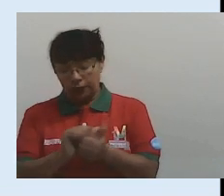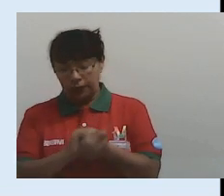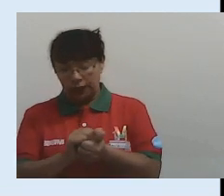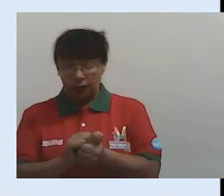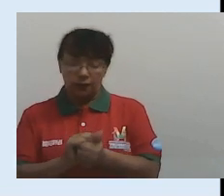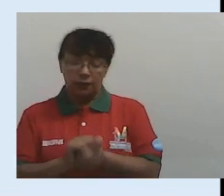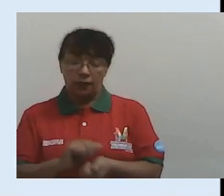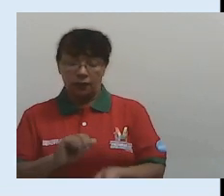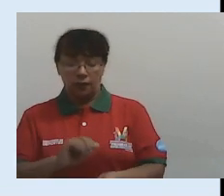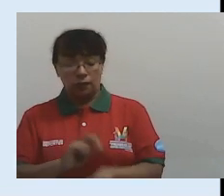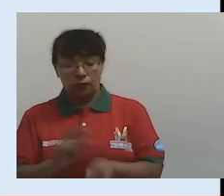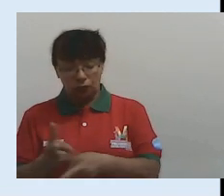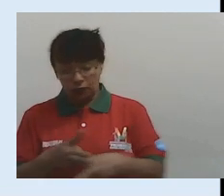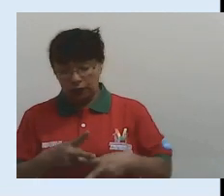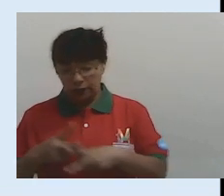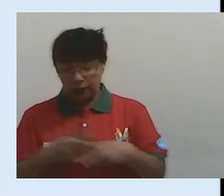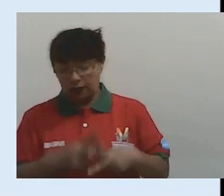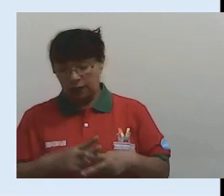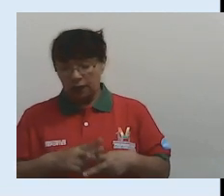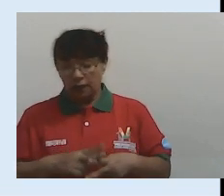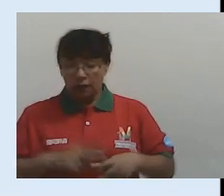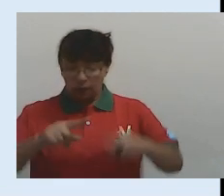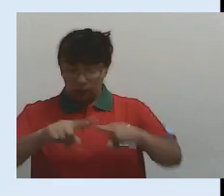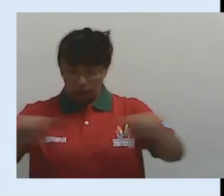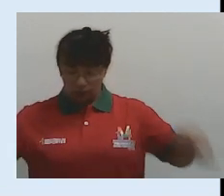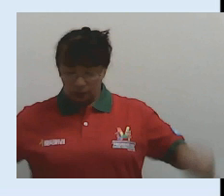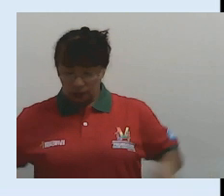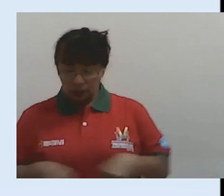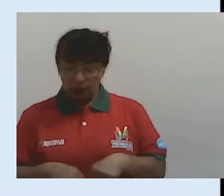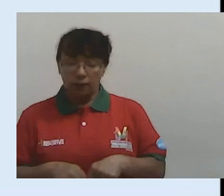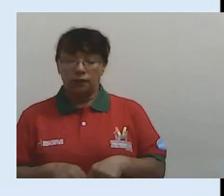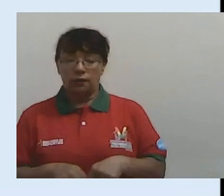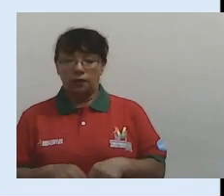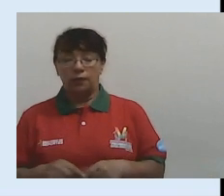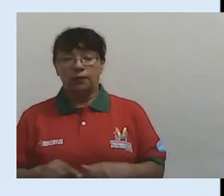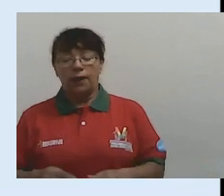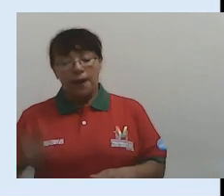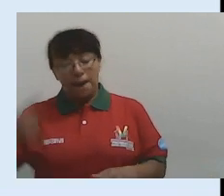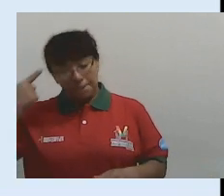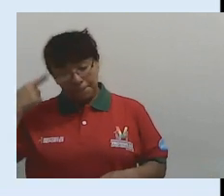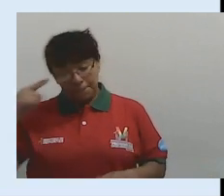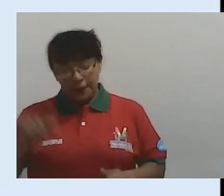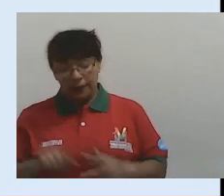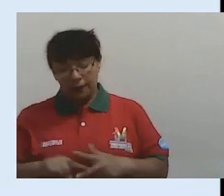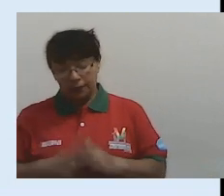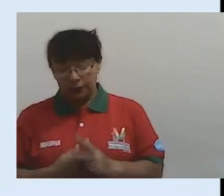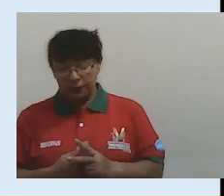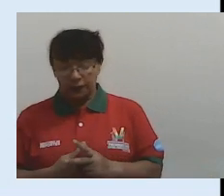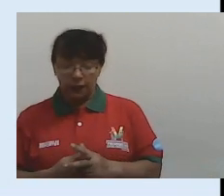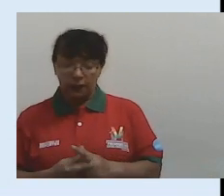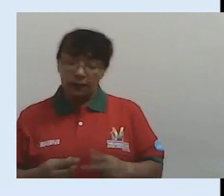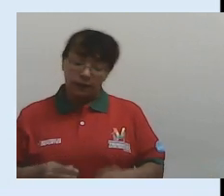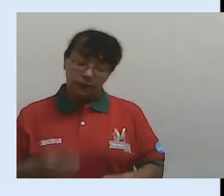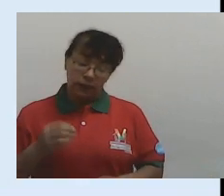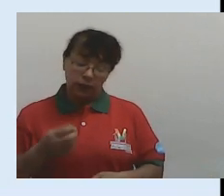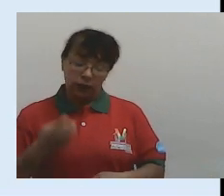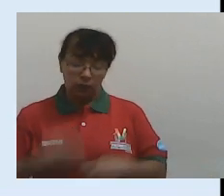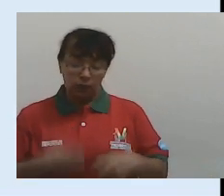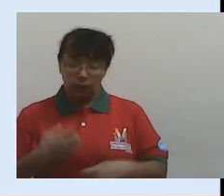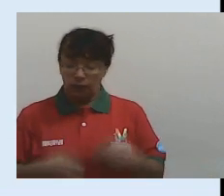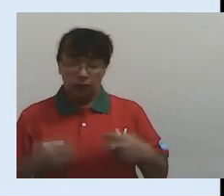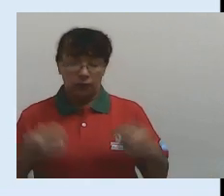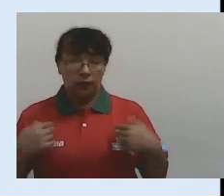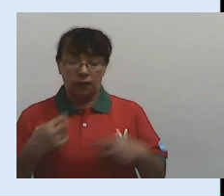revisión. Tienen que revisar todo el material de escritorio, todo lo que necesitan que esté instalado también en la